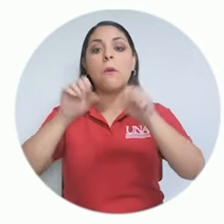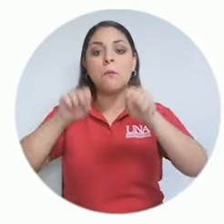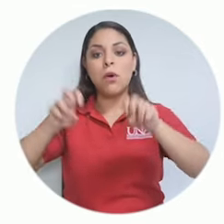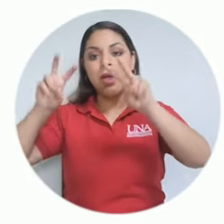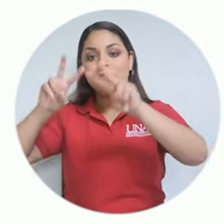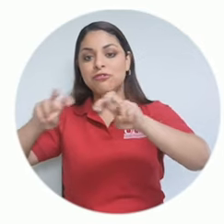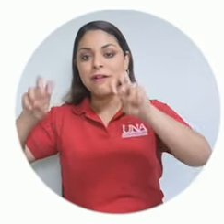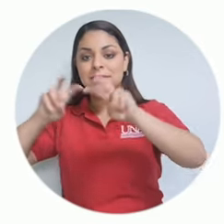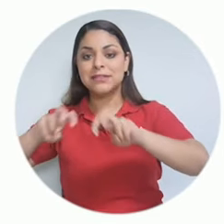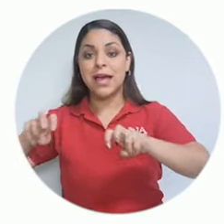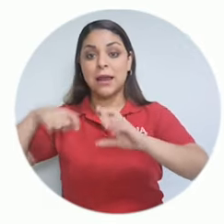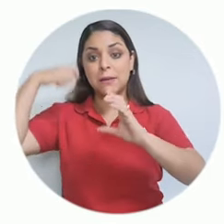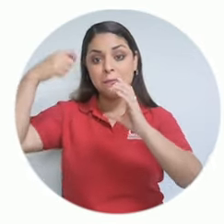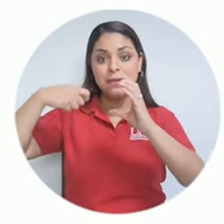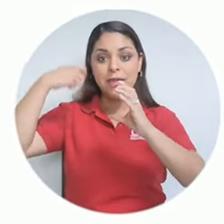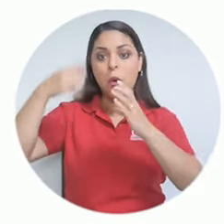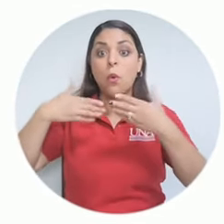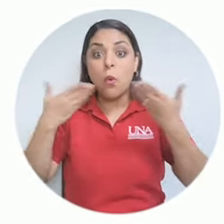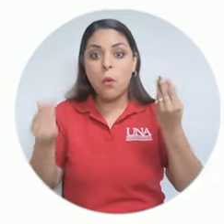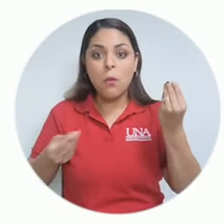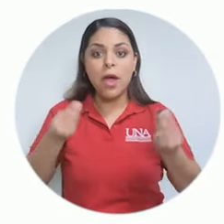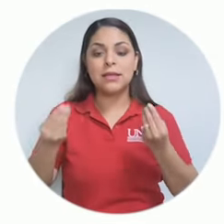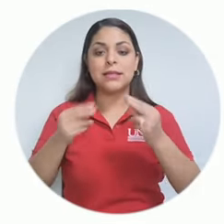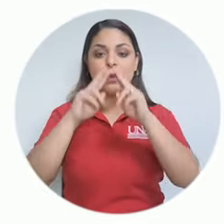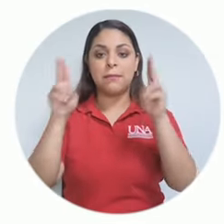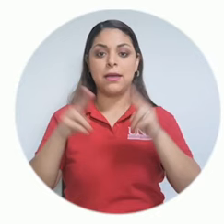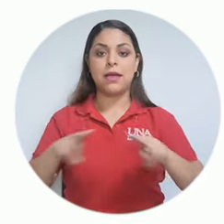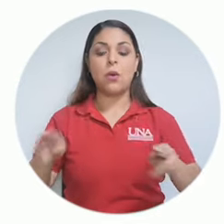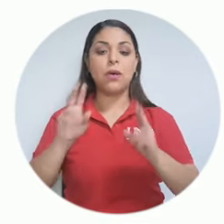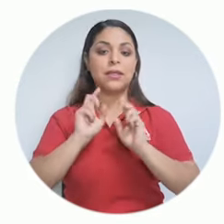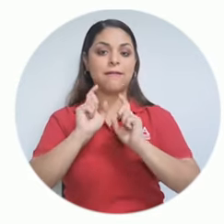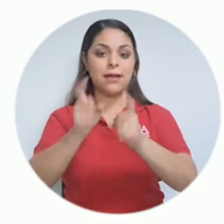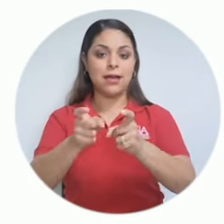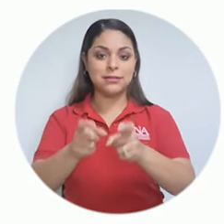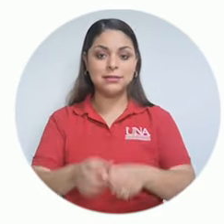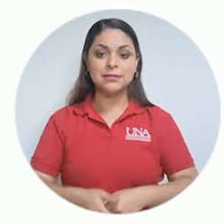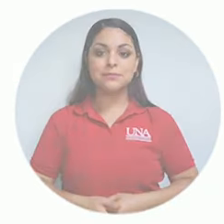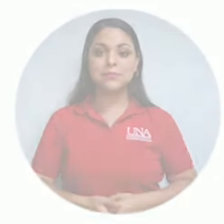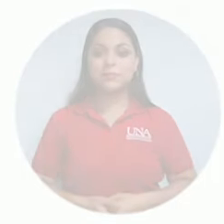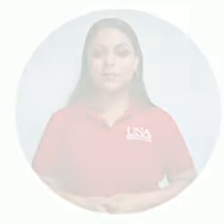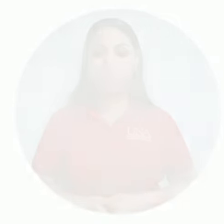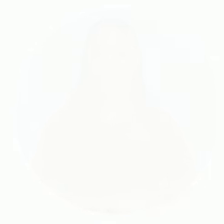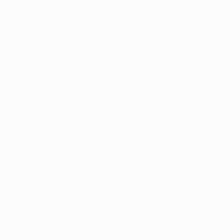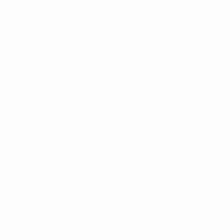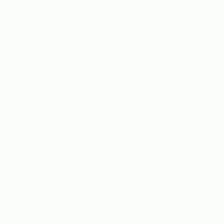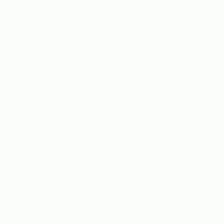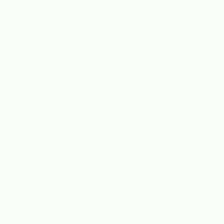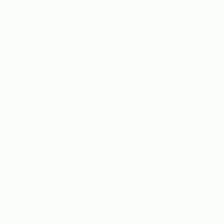puede revisar el video de cómo hacer esta consulta en el sitio web de becas.